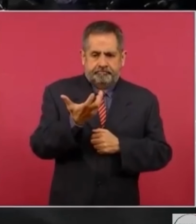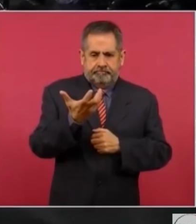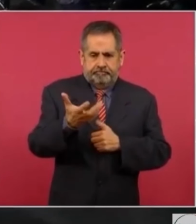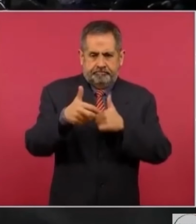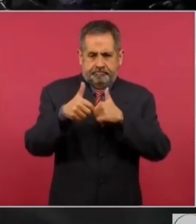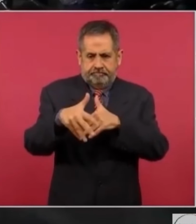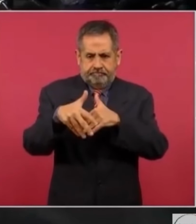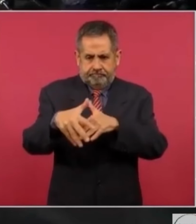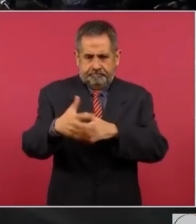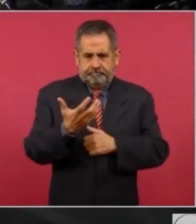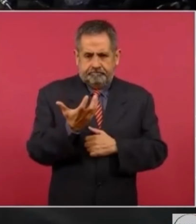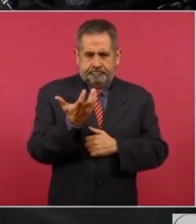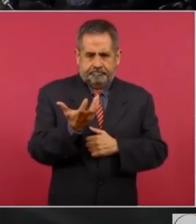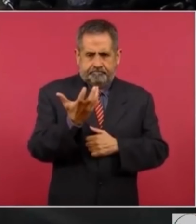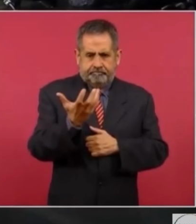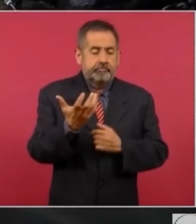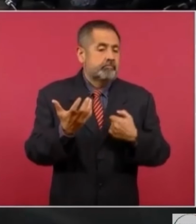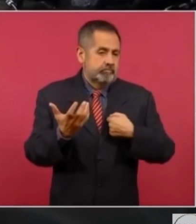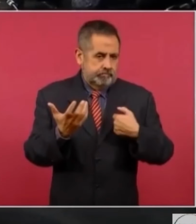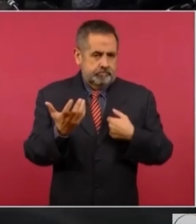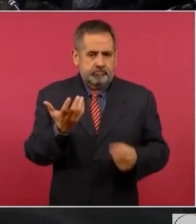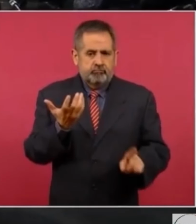Yo voy a encabezar